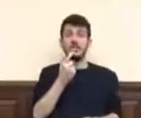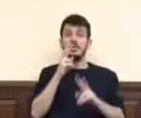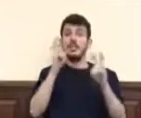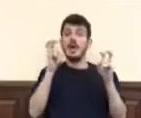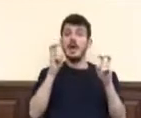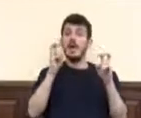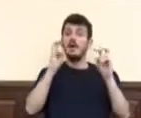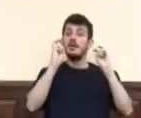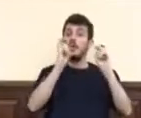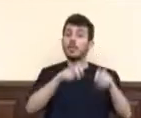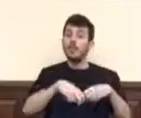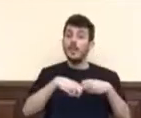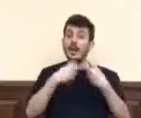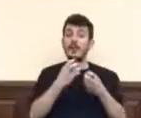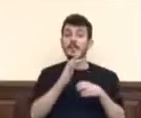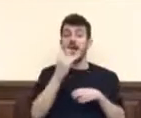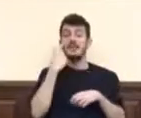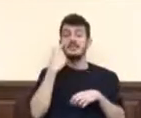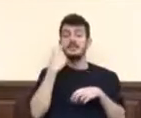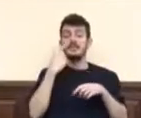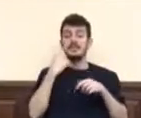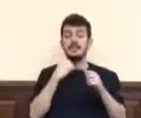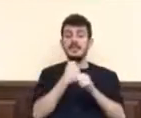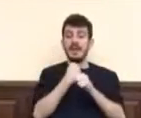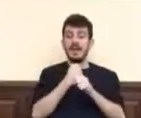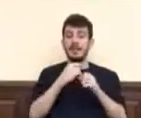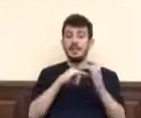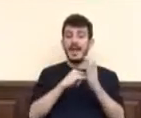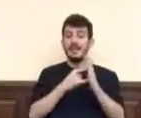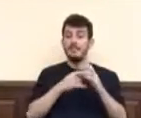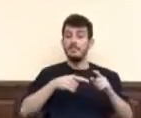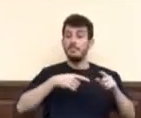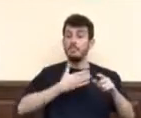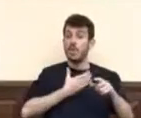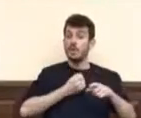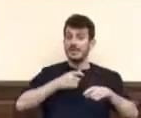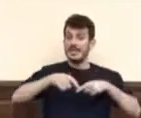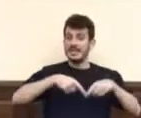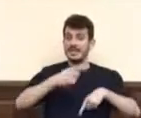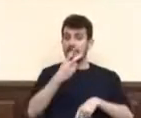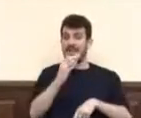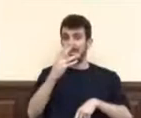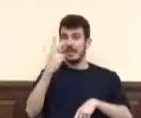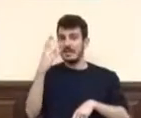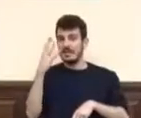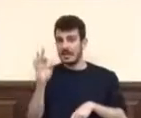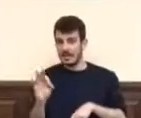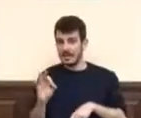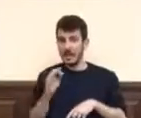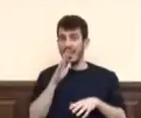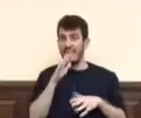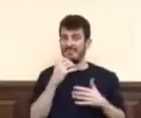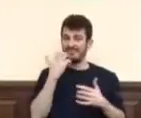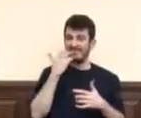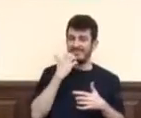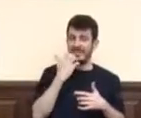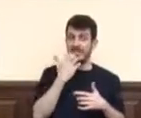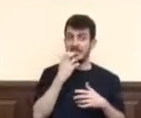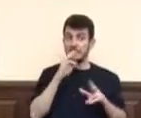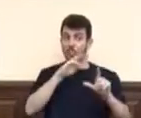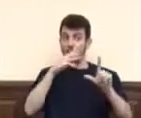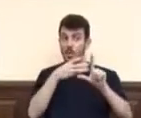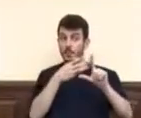y trabajar el plan Móstoles Transita 2030 porque ahora mismo pasan algunas cosas raras. Si uno se mete en la página web